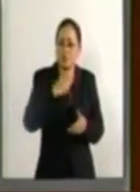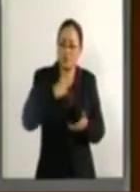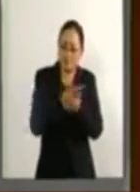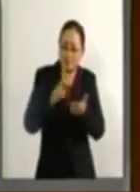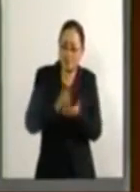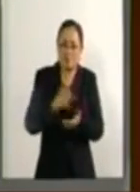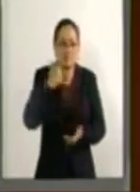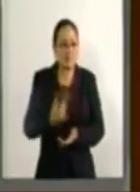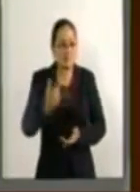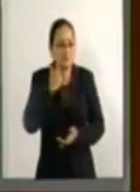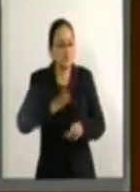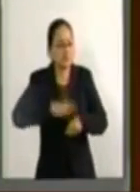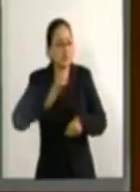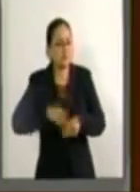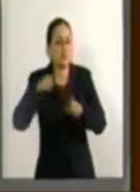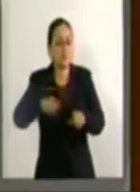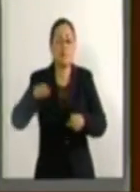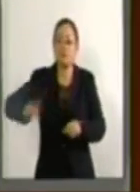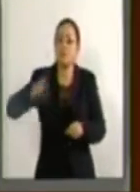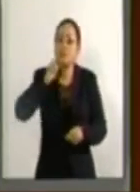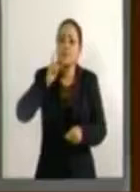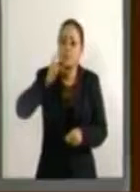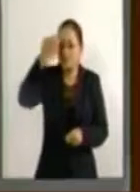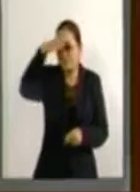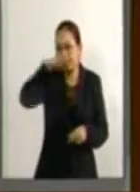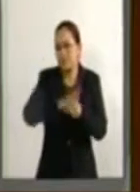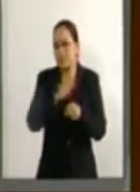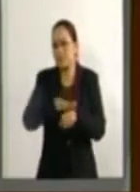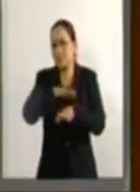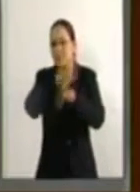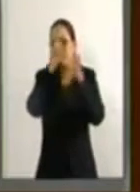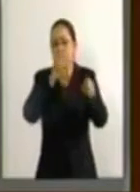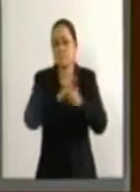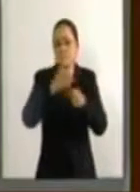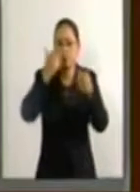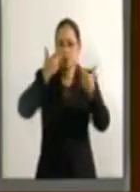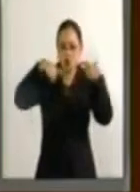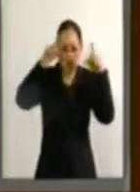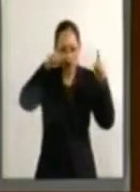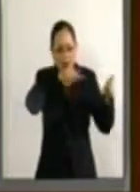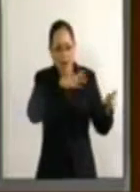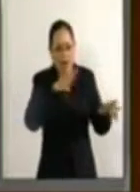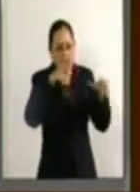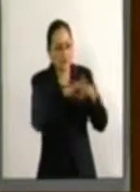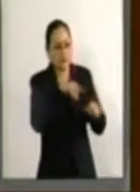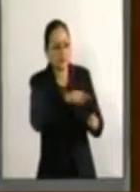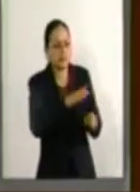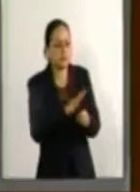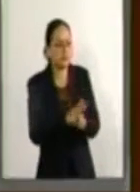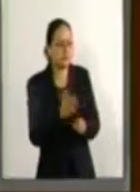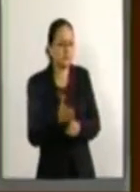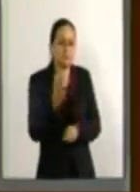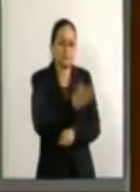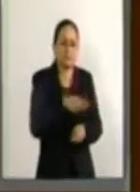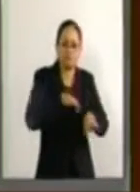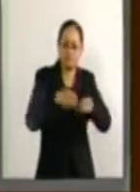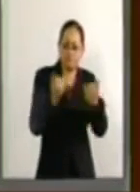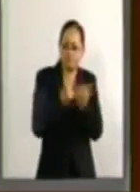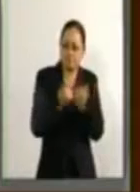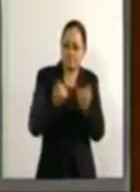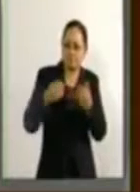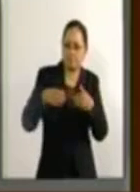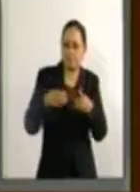multiplicarse. También Rendón Talavera posee amplia experiencia en materia de consular al haberse desempeñado con anterioridad en